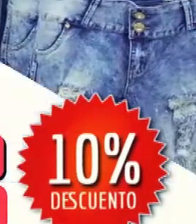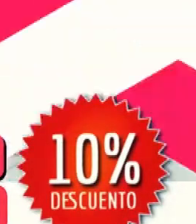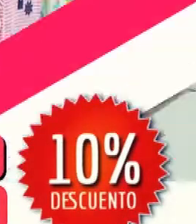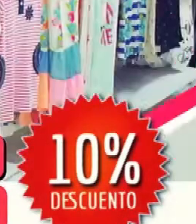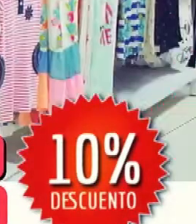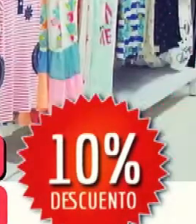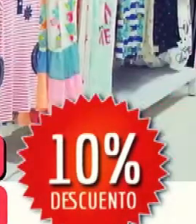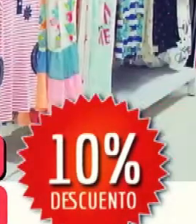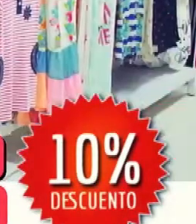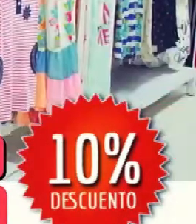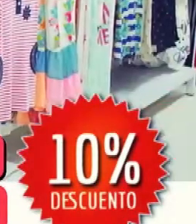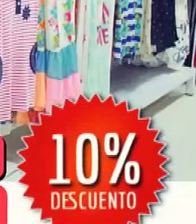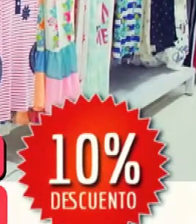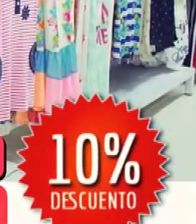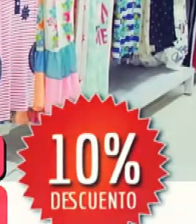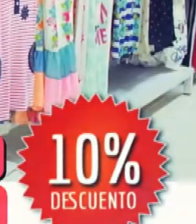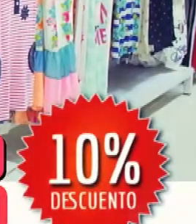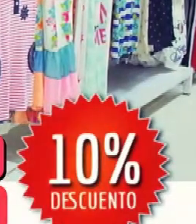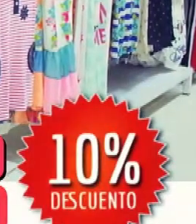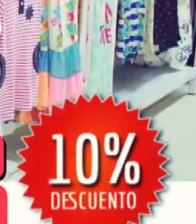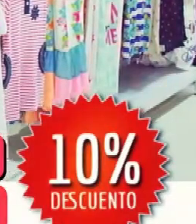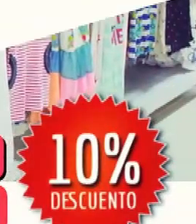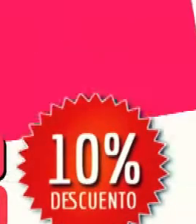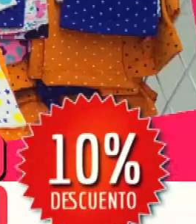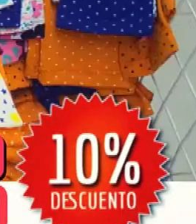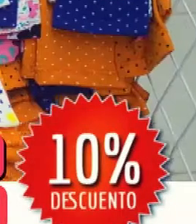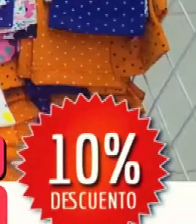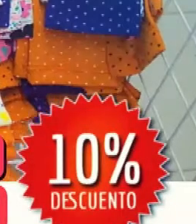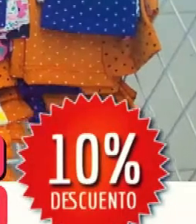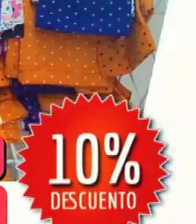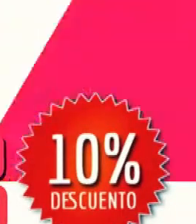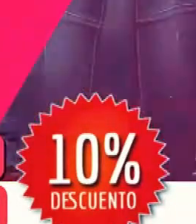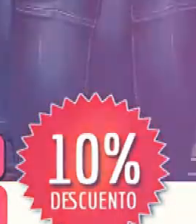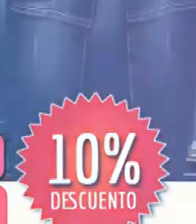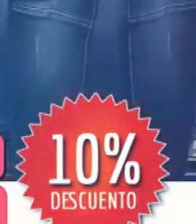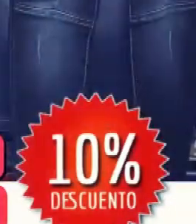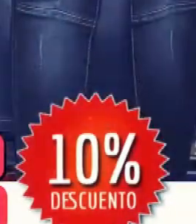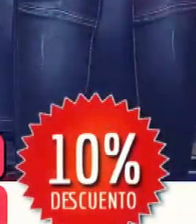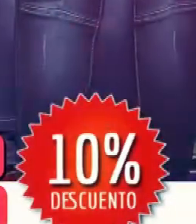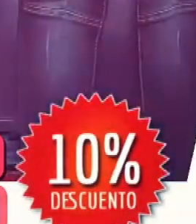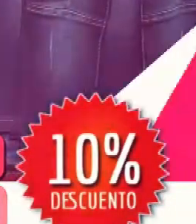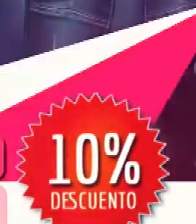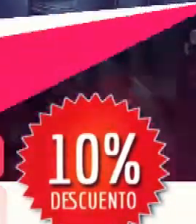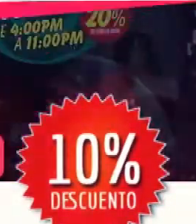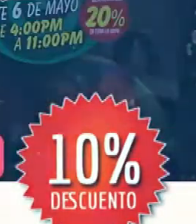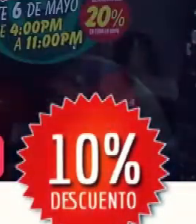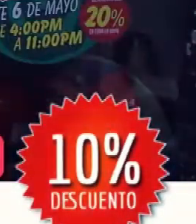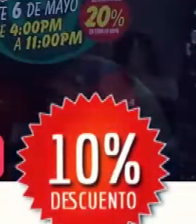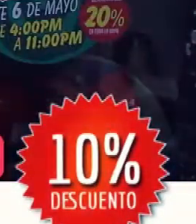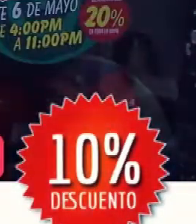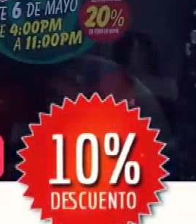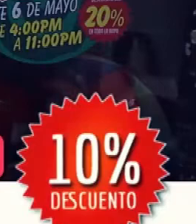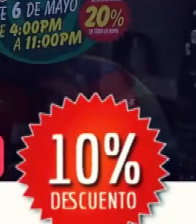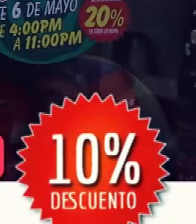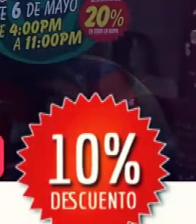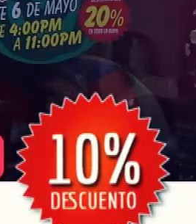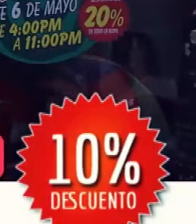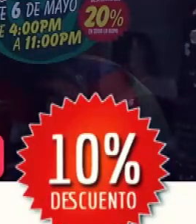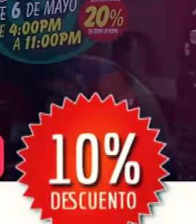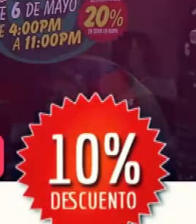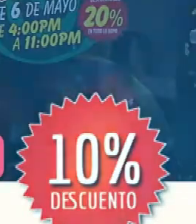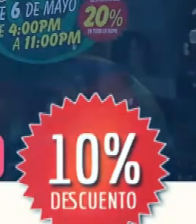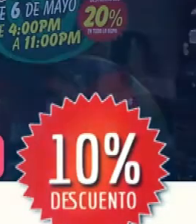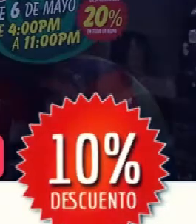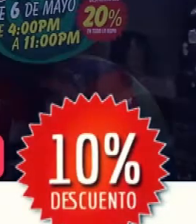desde 40 mil pesos y participa por uno de los dos bonos de 500 mil pesos en efectivo. El Dorado Center, donde comprar